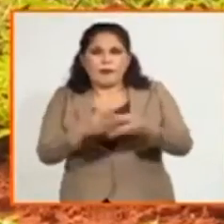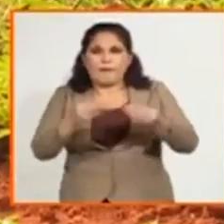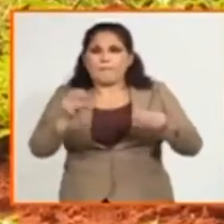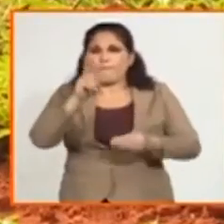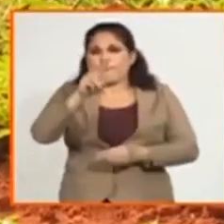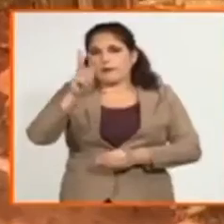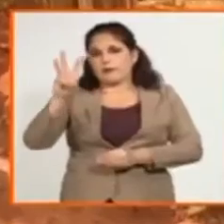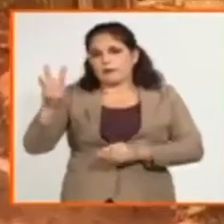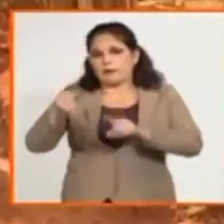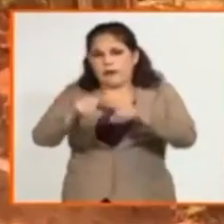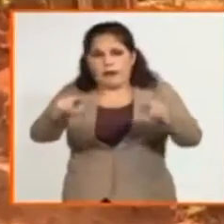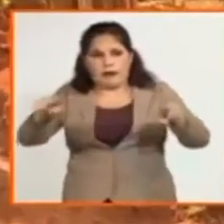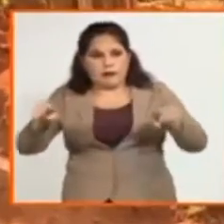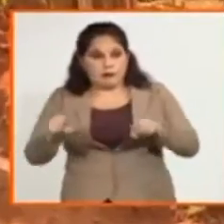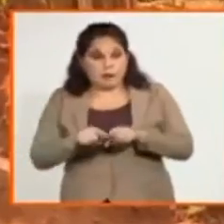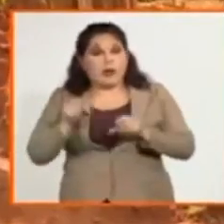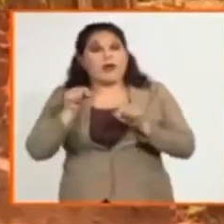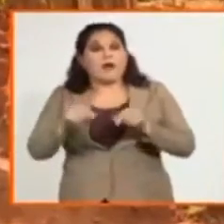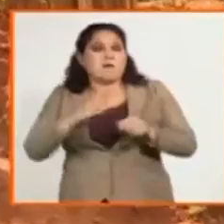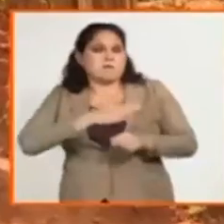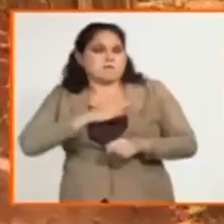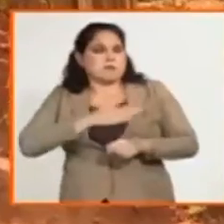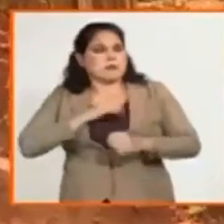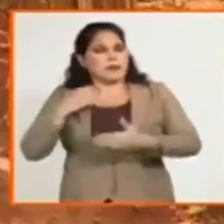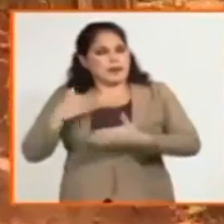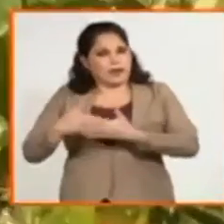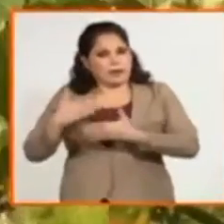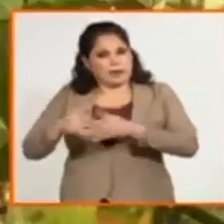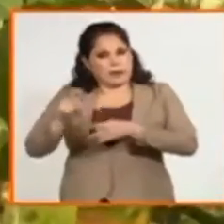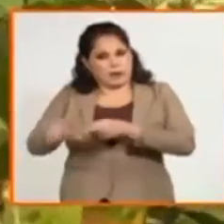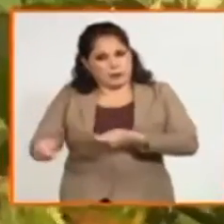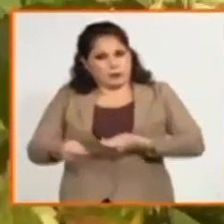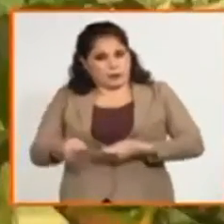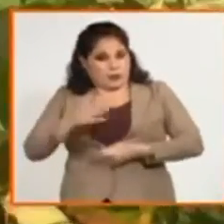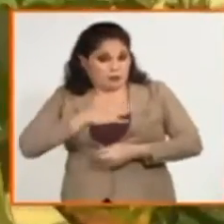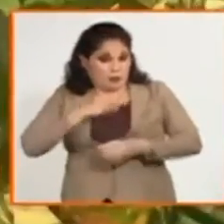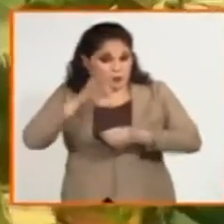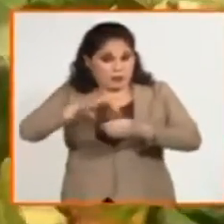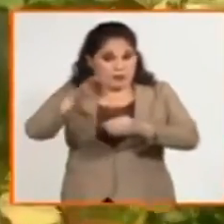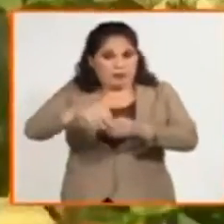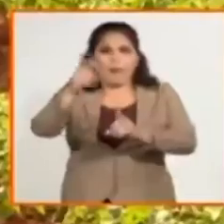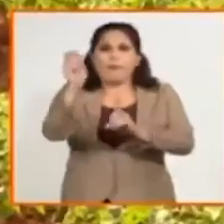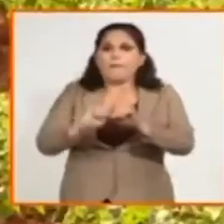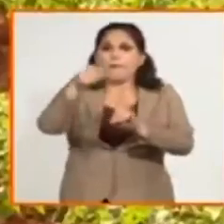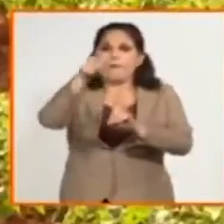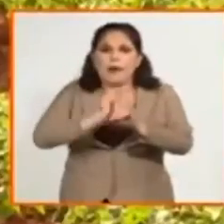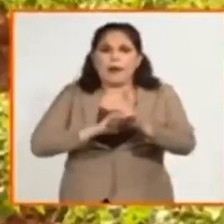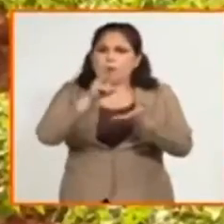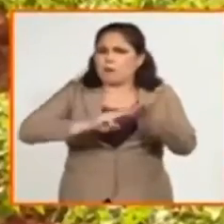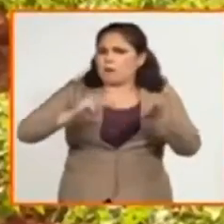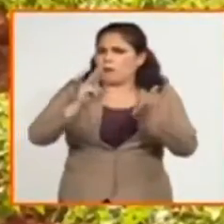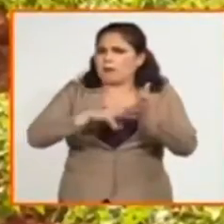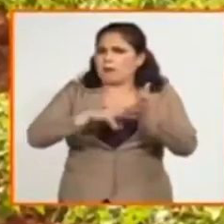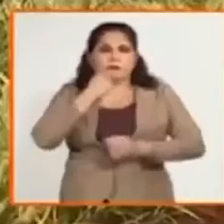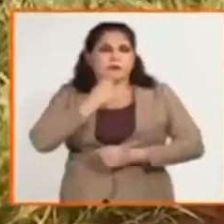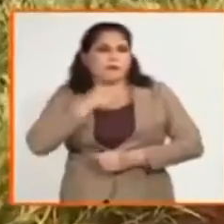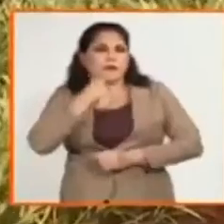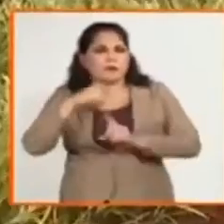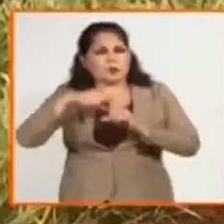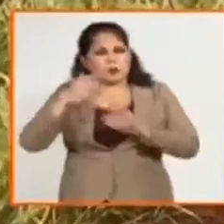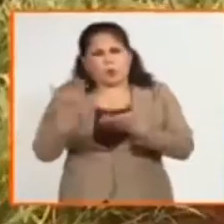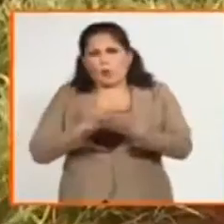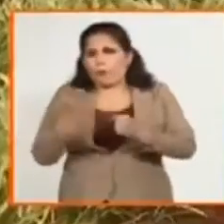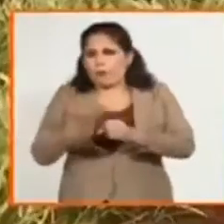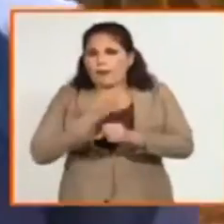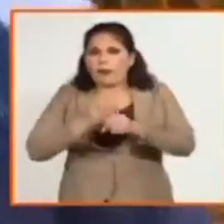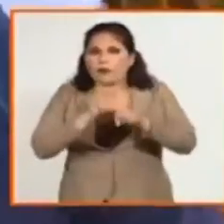hectáreas asistidas en la propia CCS. Bueno, en mi finca tengo sembrado plátano, malanga, boniato, tomate, col,